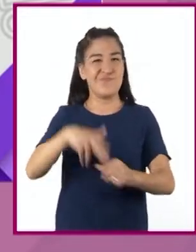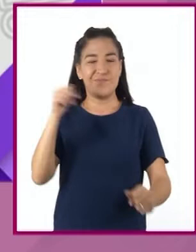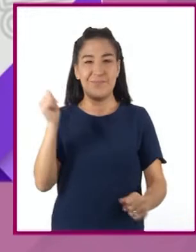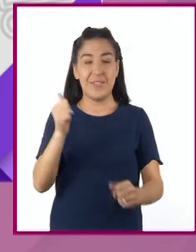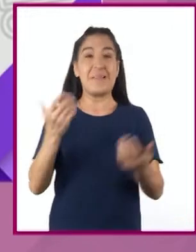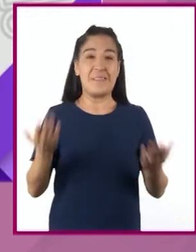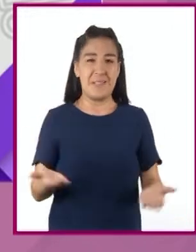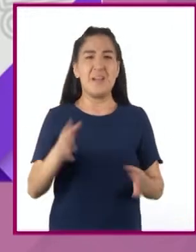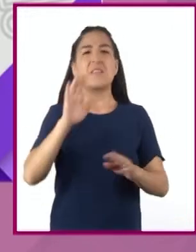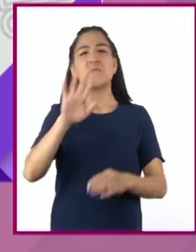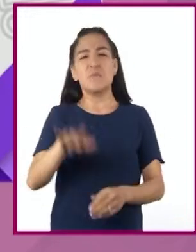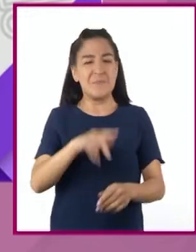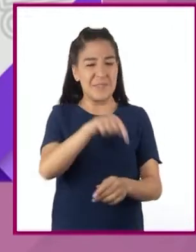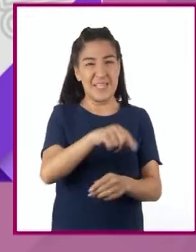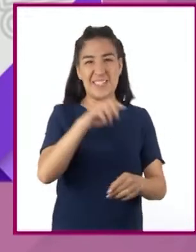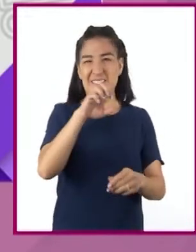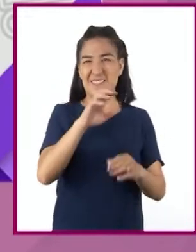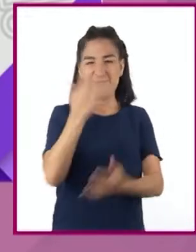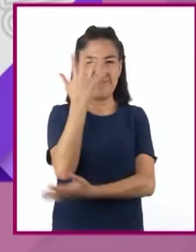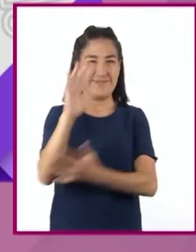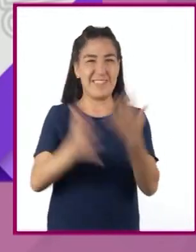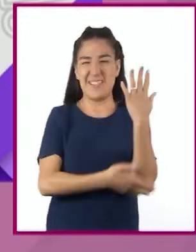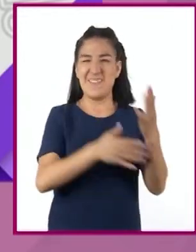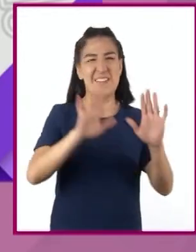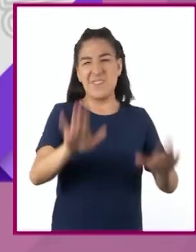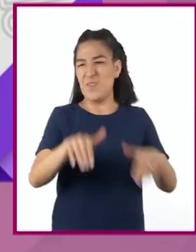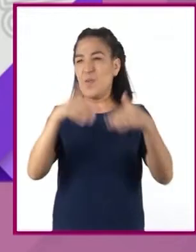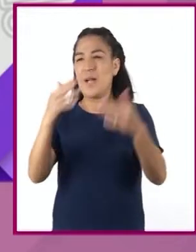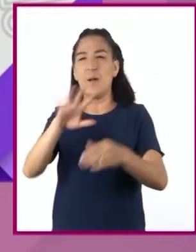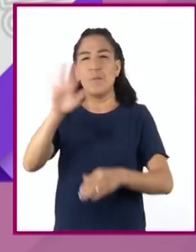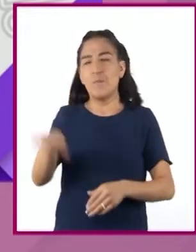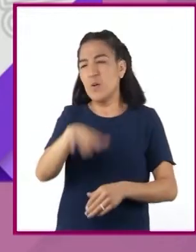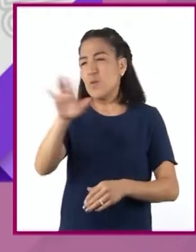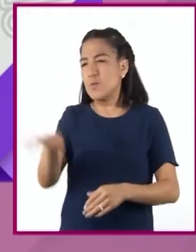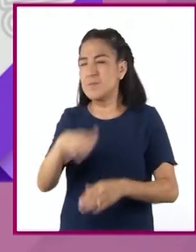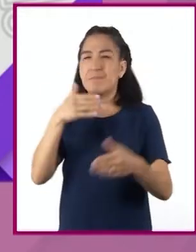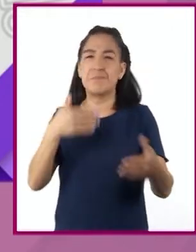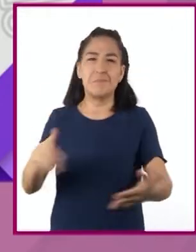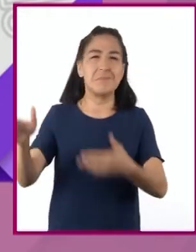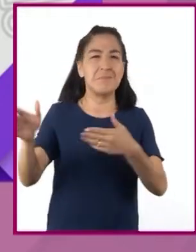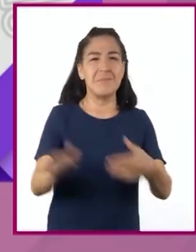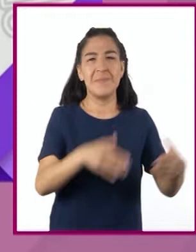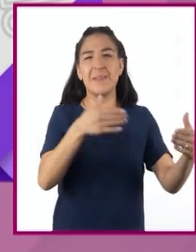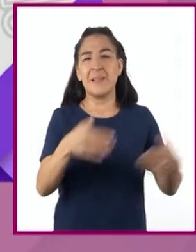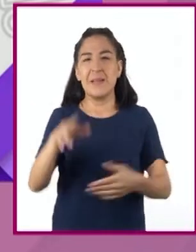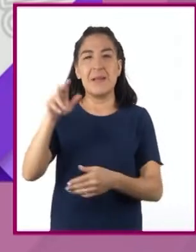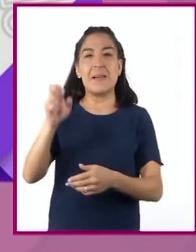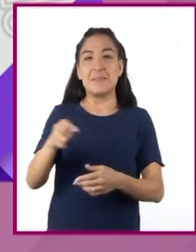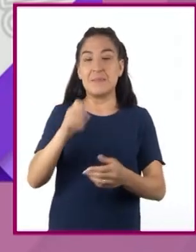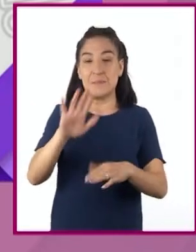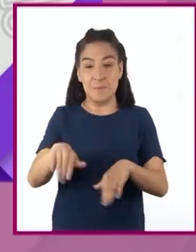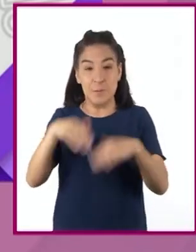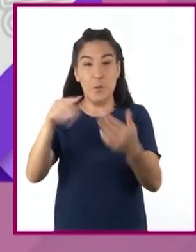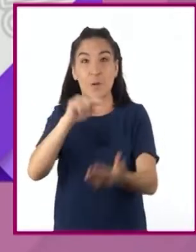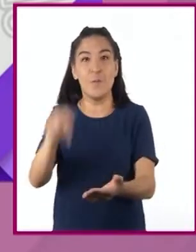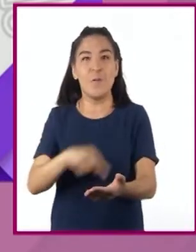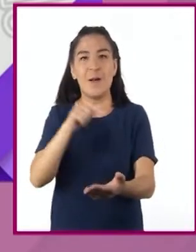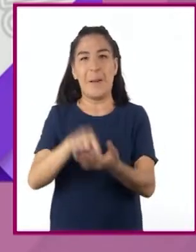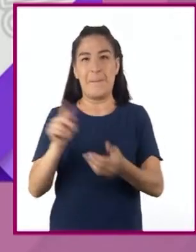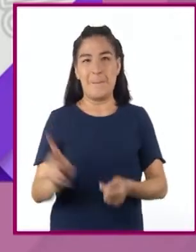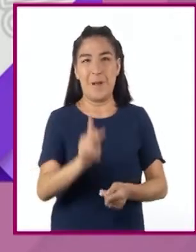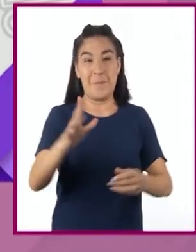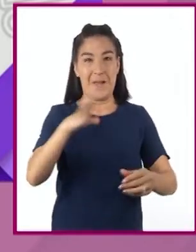que decidió salir de la selva y buscar alimento. Caminó y caminó hasta llegar a las afueras de un pueblo donde estaba un